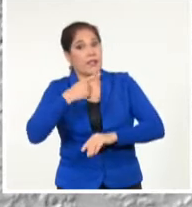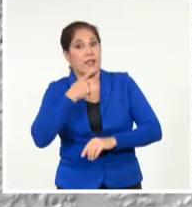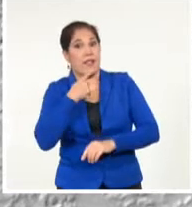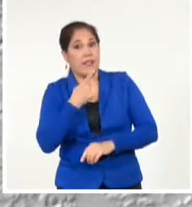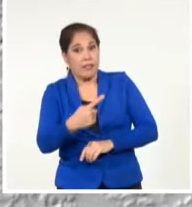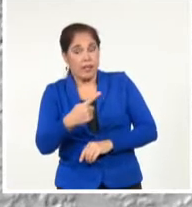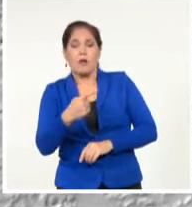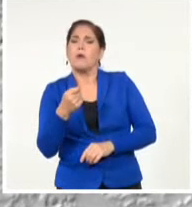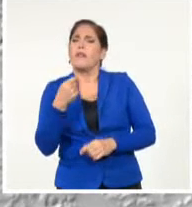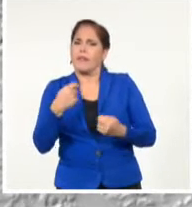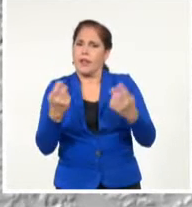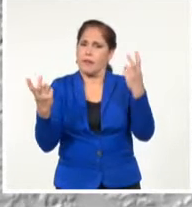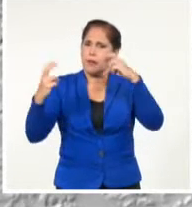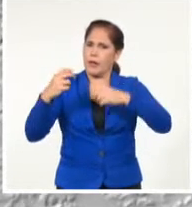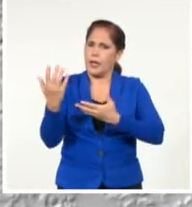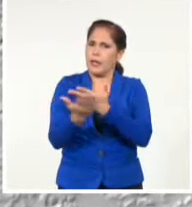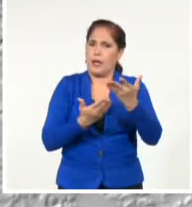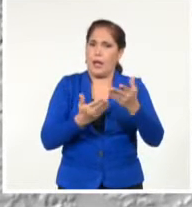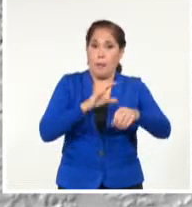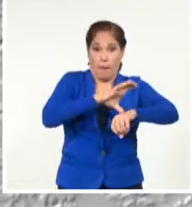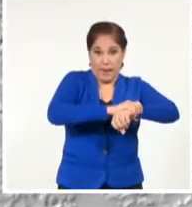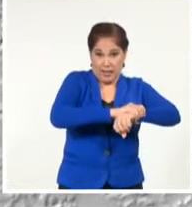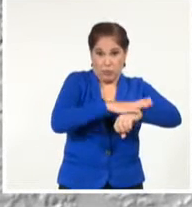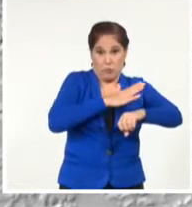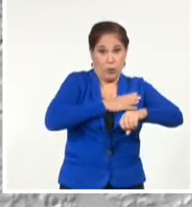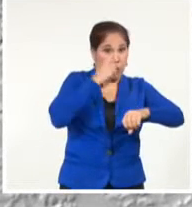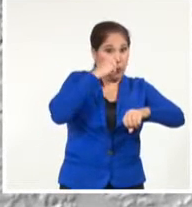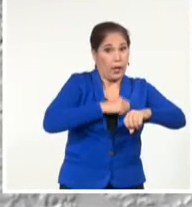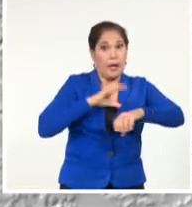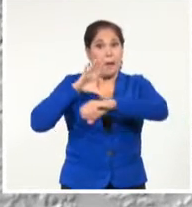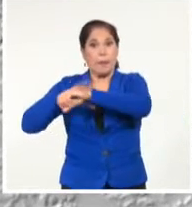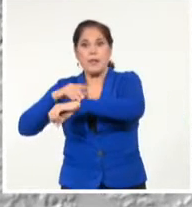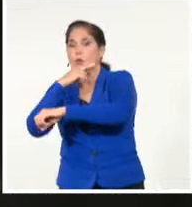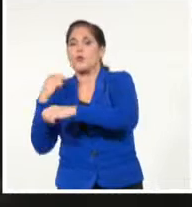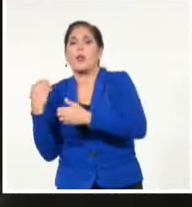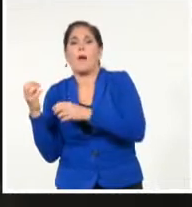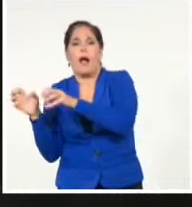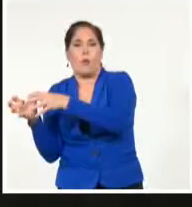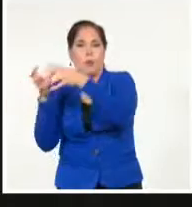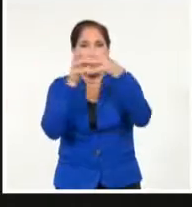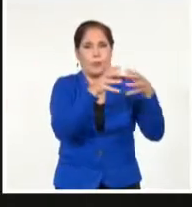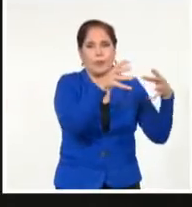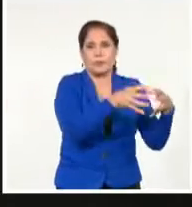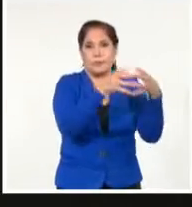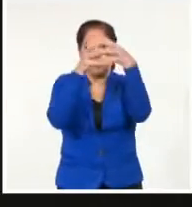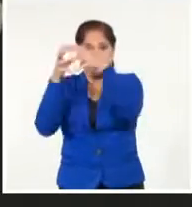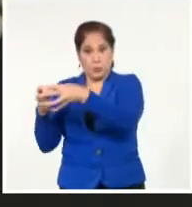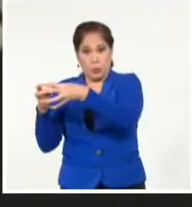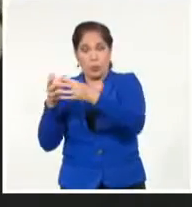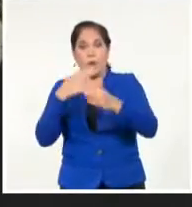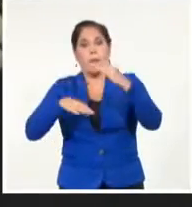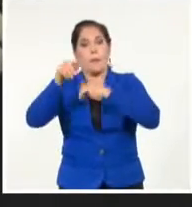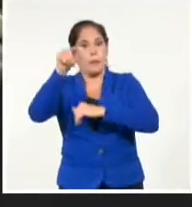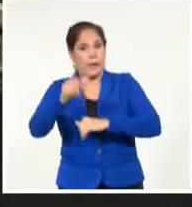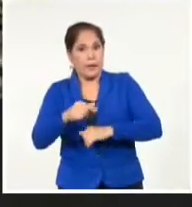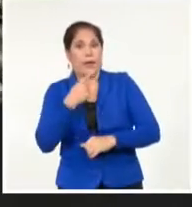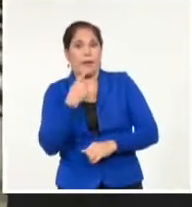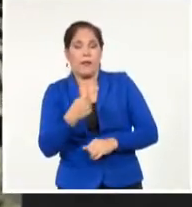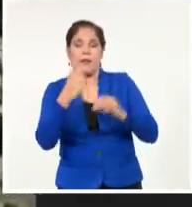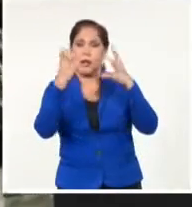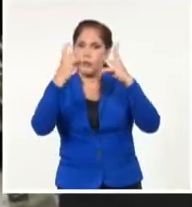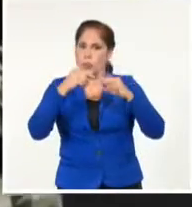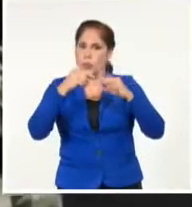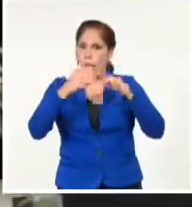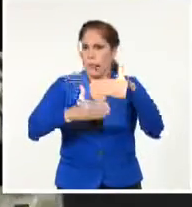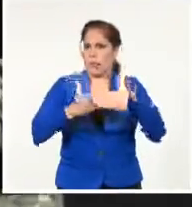nuevo intercambio de prisioneros militares con Ucrania. En un comunicado, el ministerio señaló que como resultado del proceso